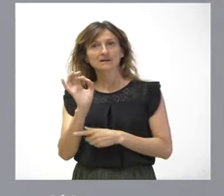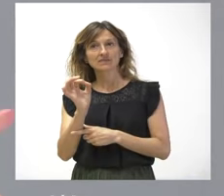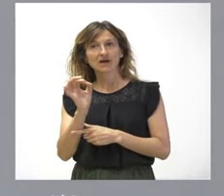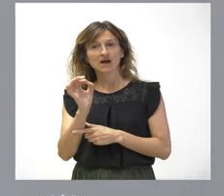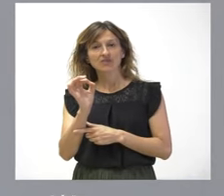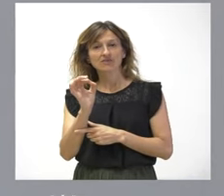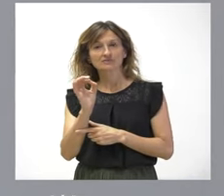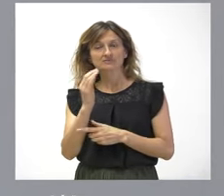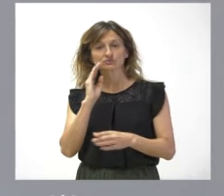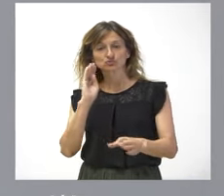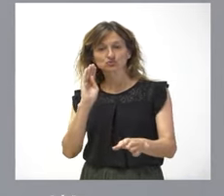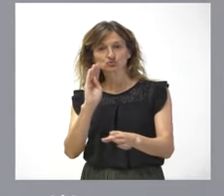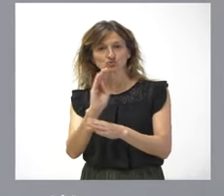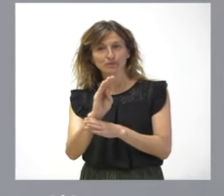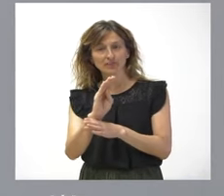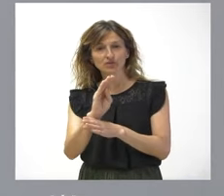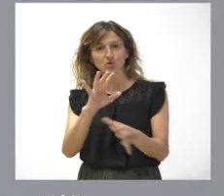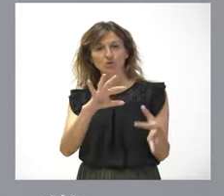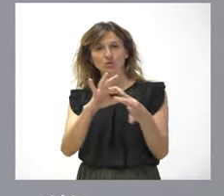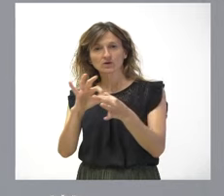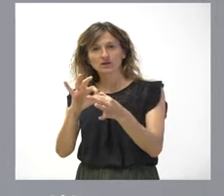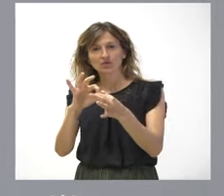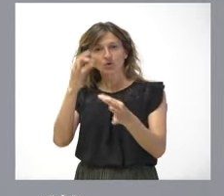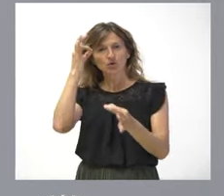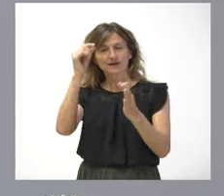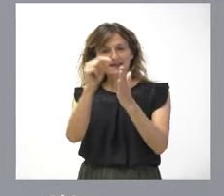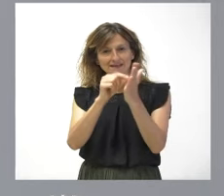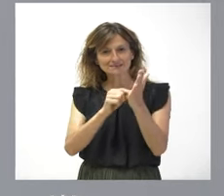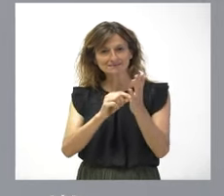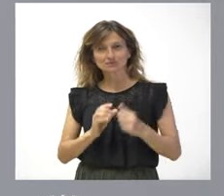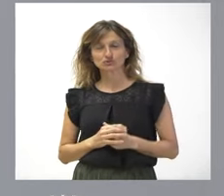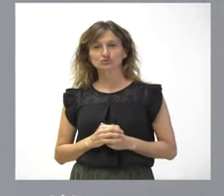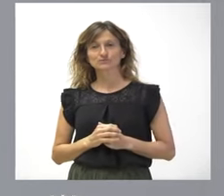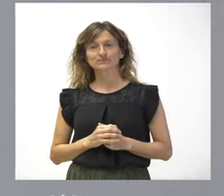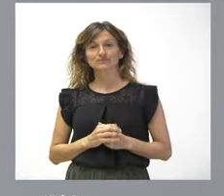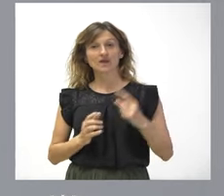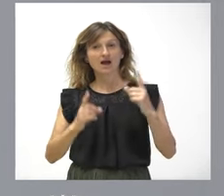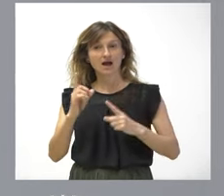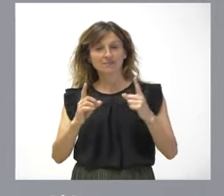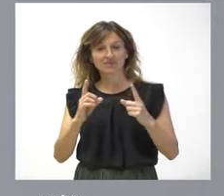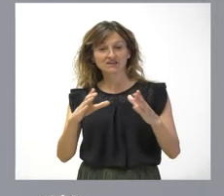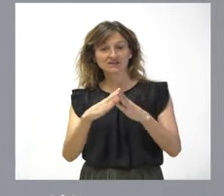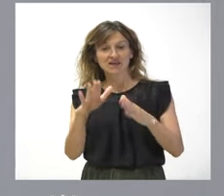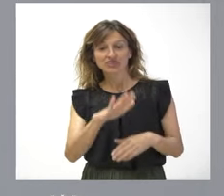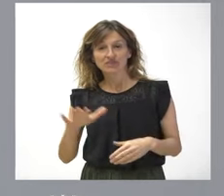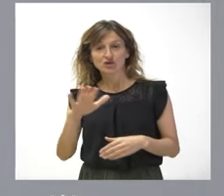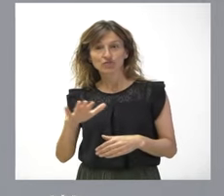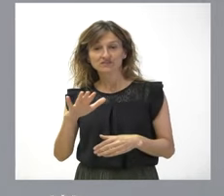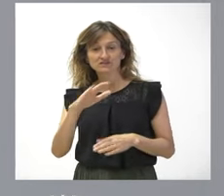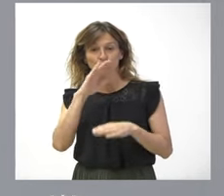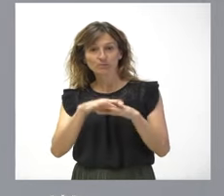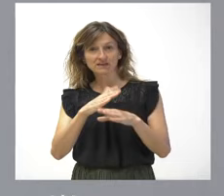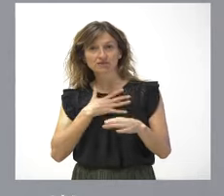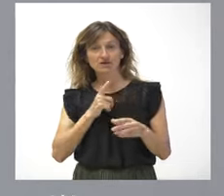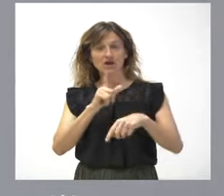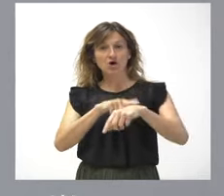obtener esta subvención lleva aparejado algunos requisitos que Eh puede ser que no toda la diocesis deseen cumplir de